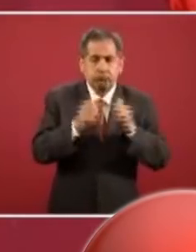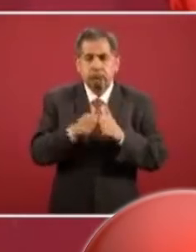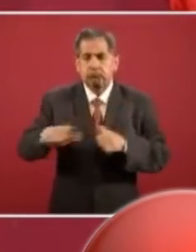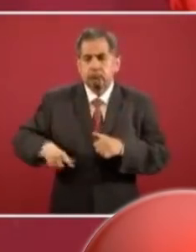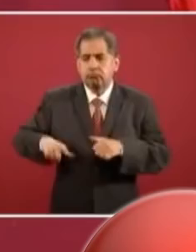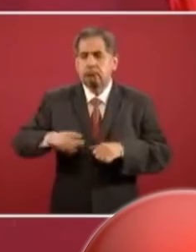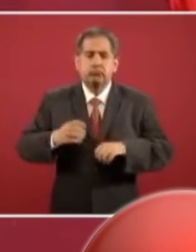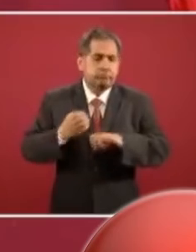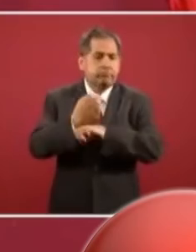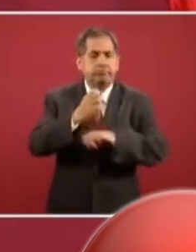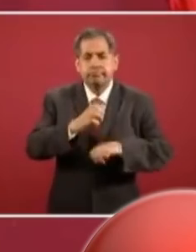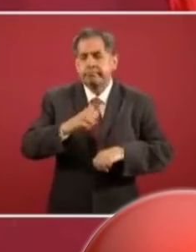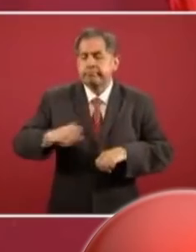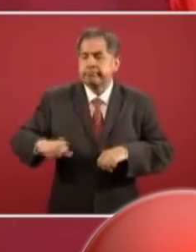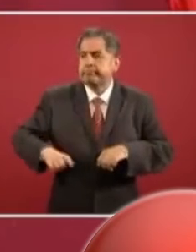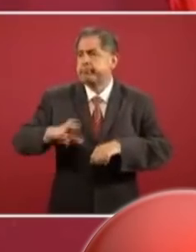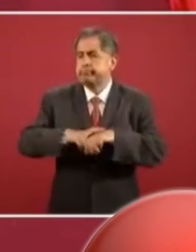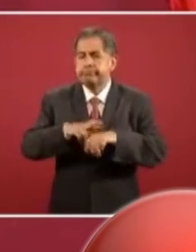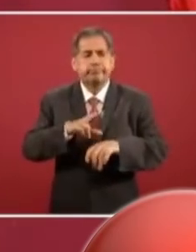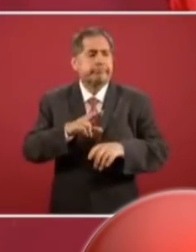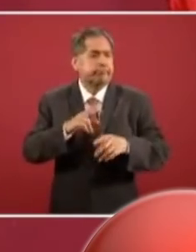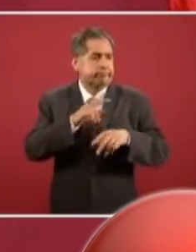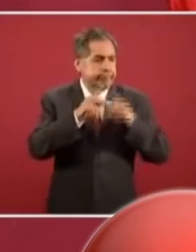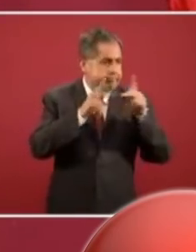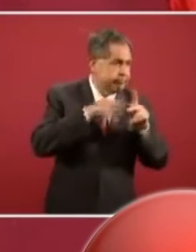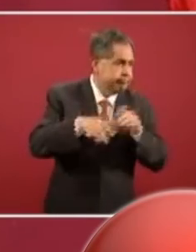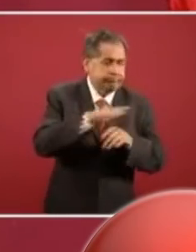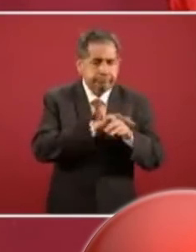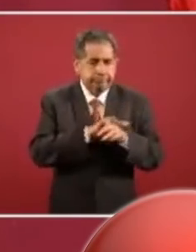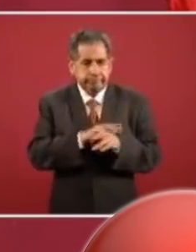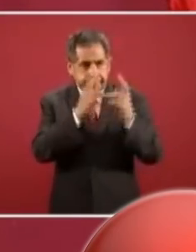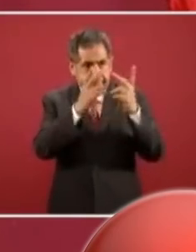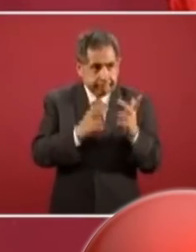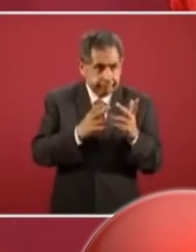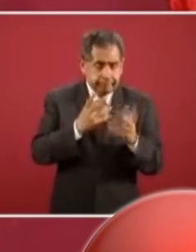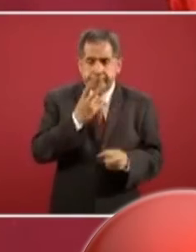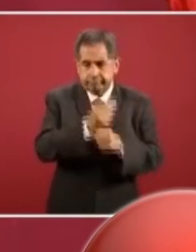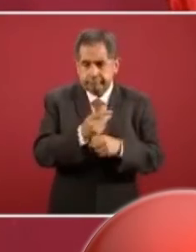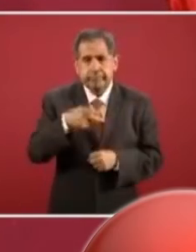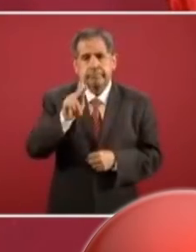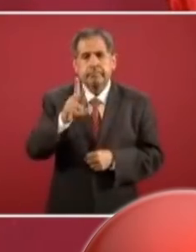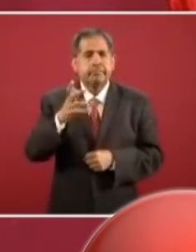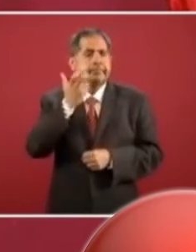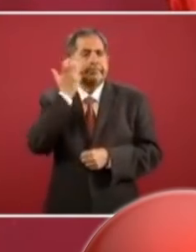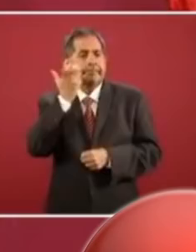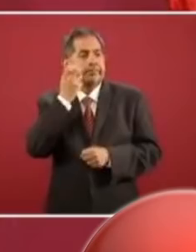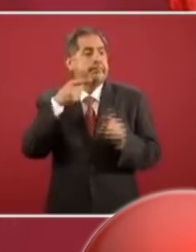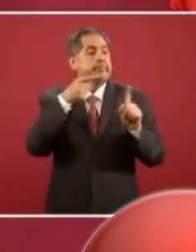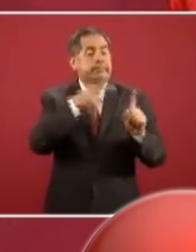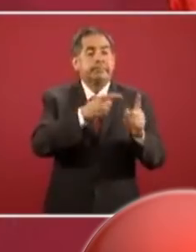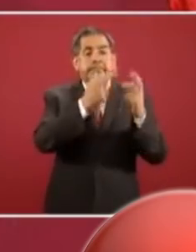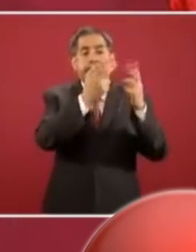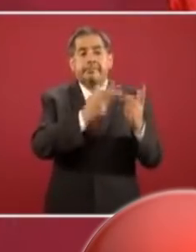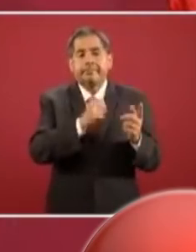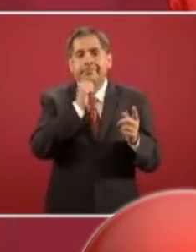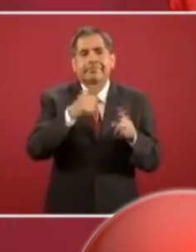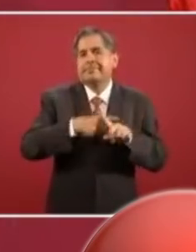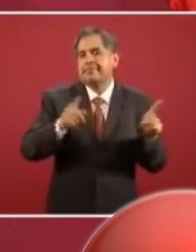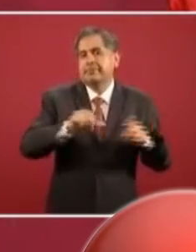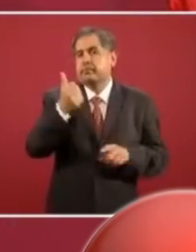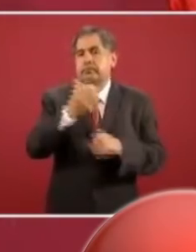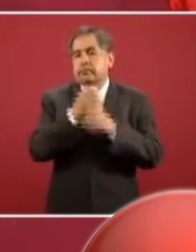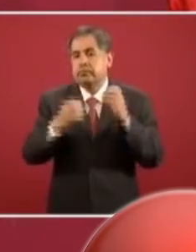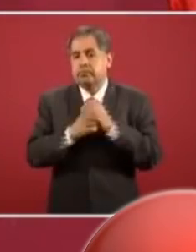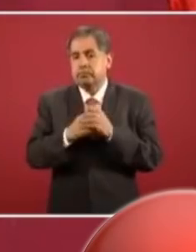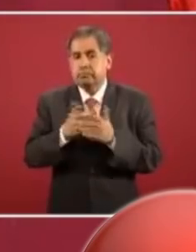gobiernos municipales, para que nada que se haya dañado quede fuera, pero que no existan obras que no hayan sido impactadas por ese fenómeno